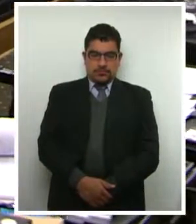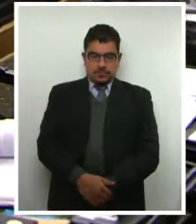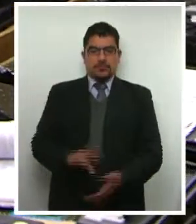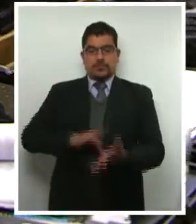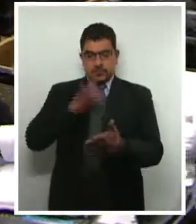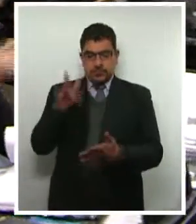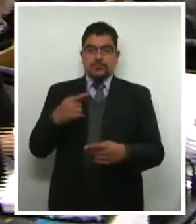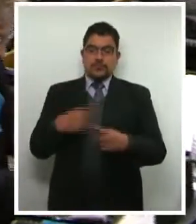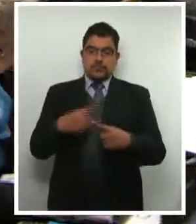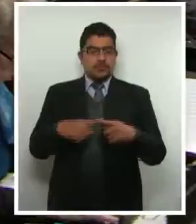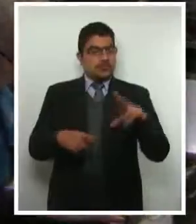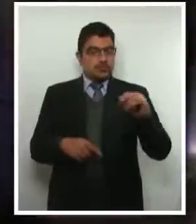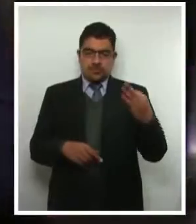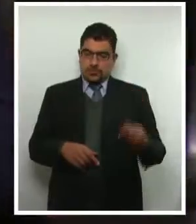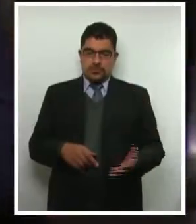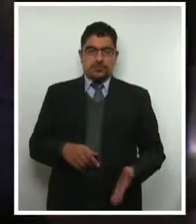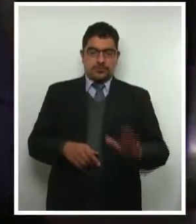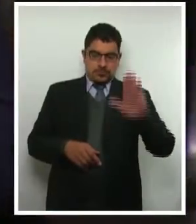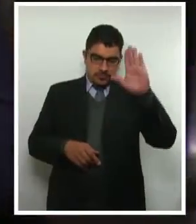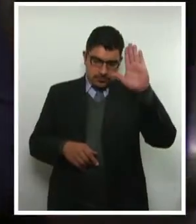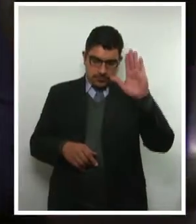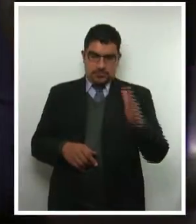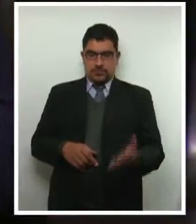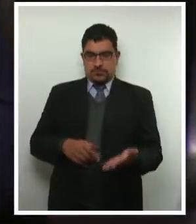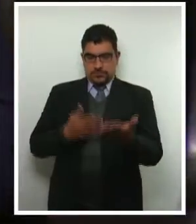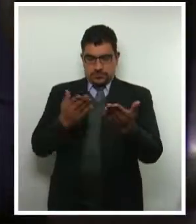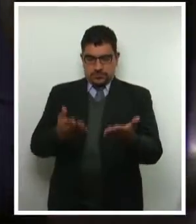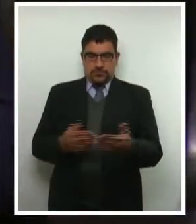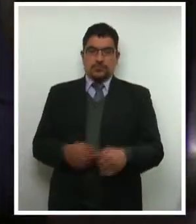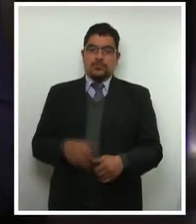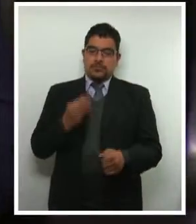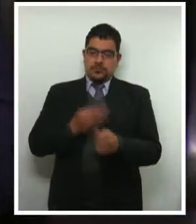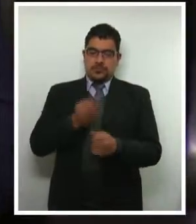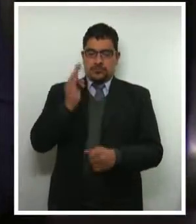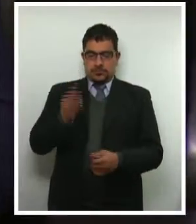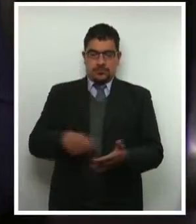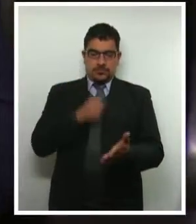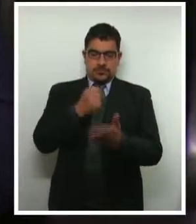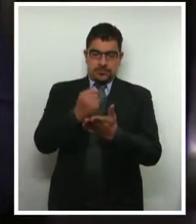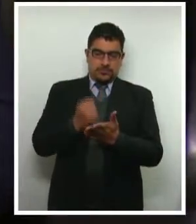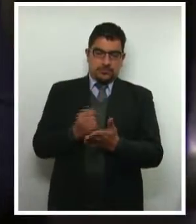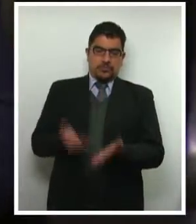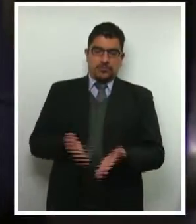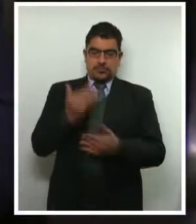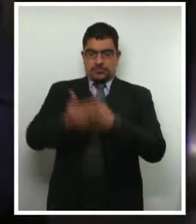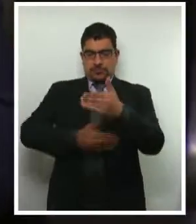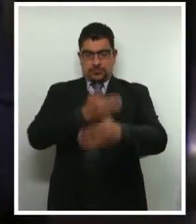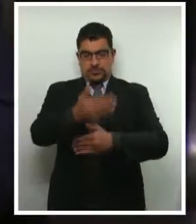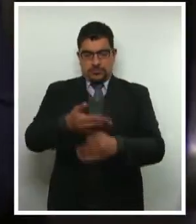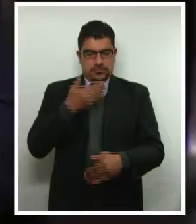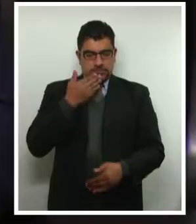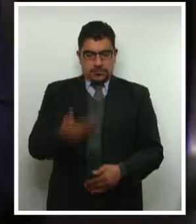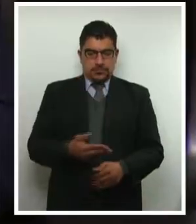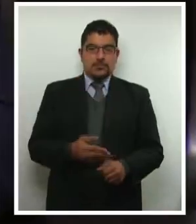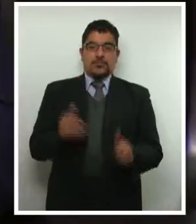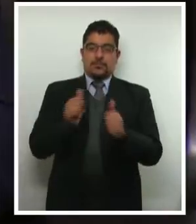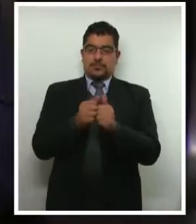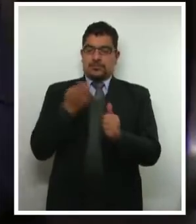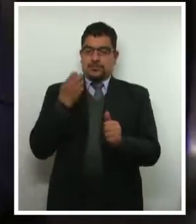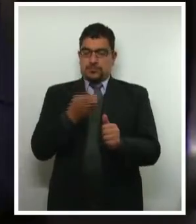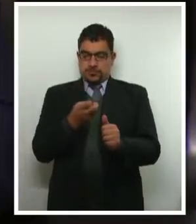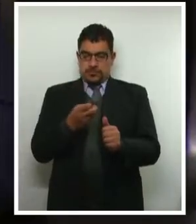Gracias. Quien esté por la negativa, queda aprobado este método. En